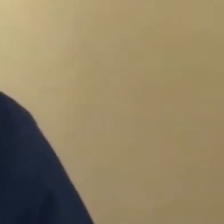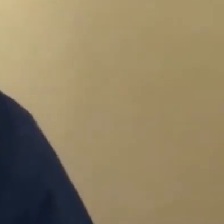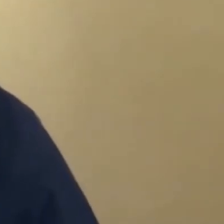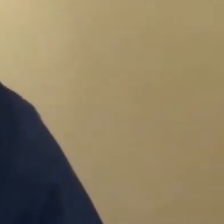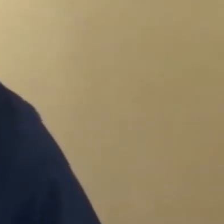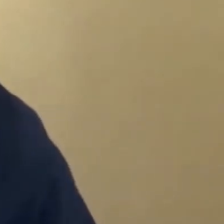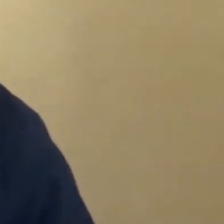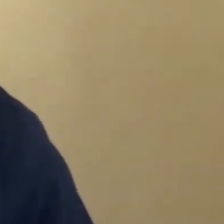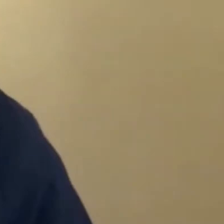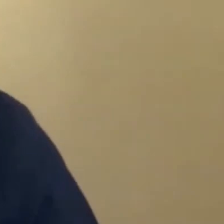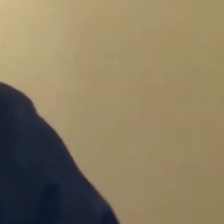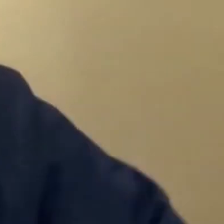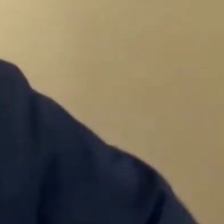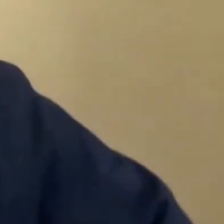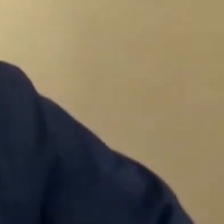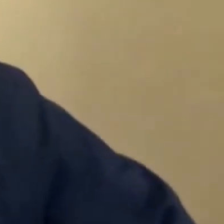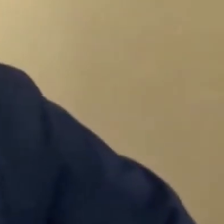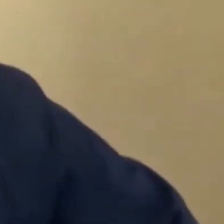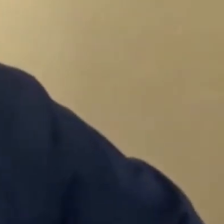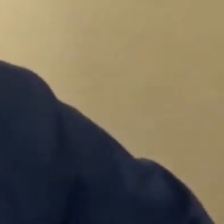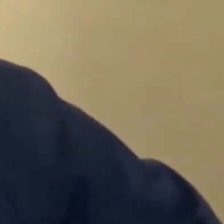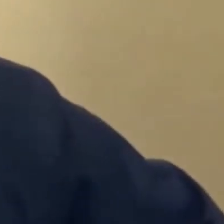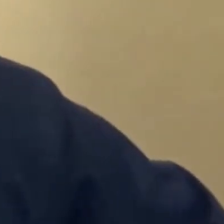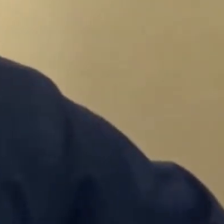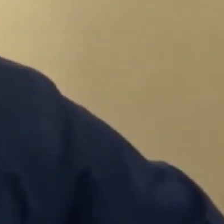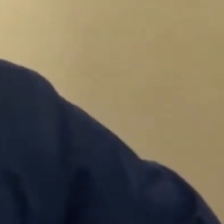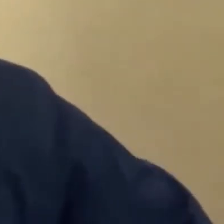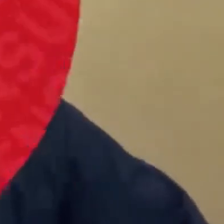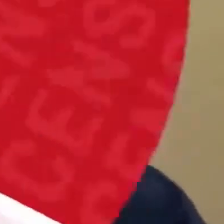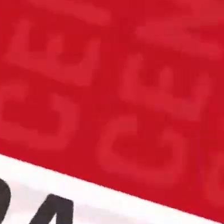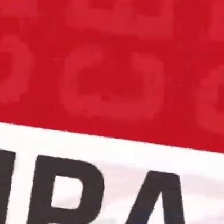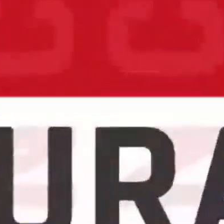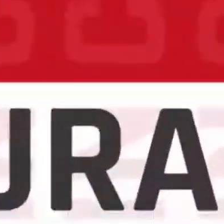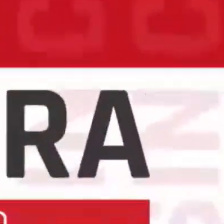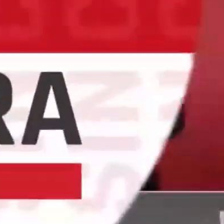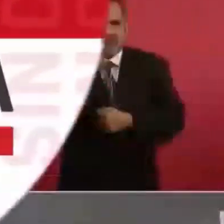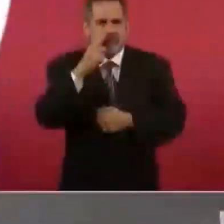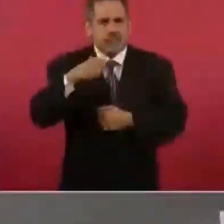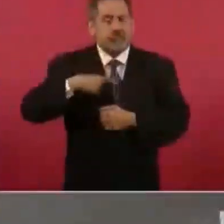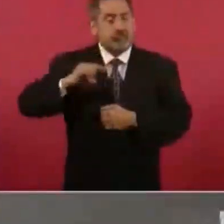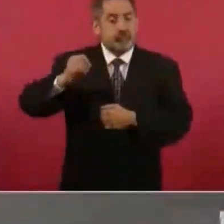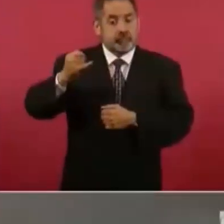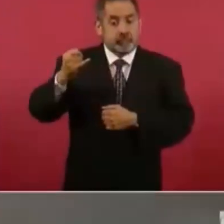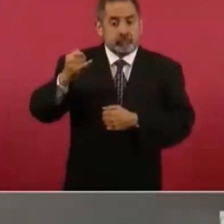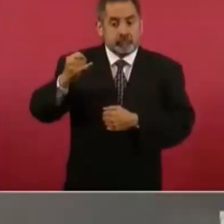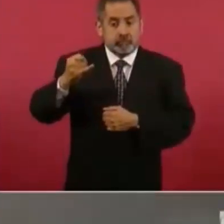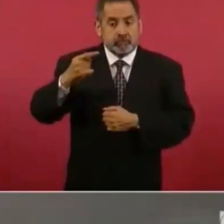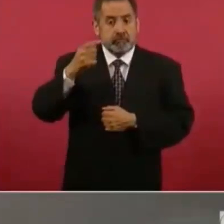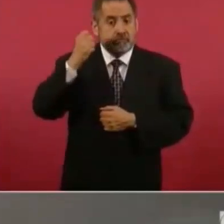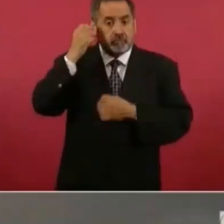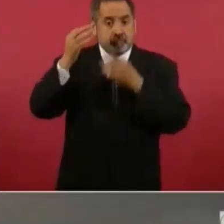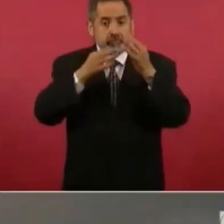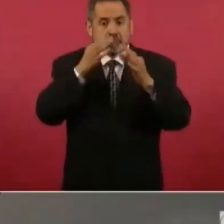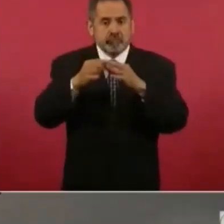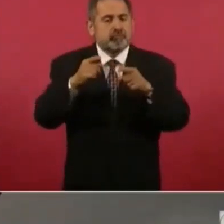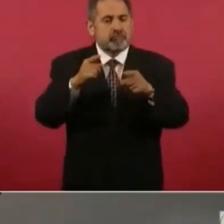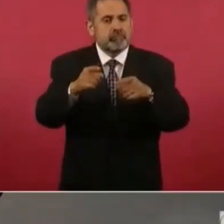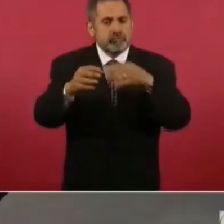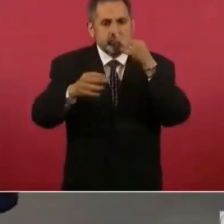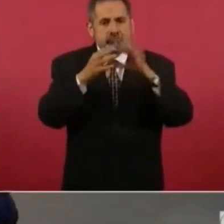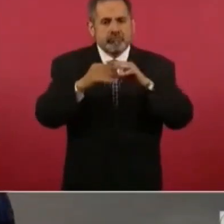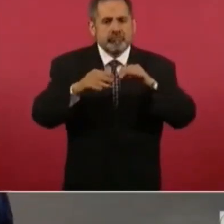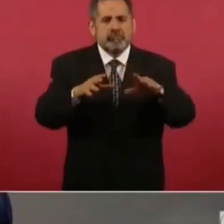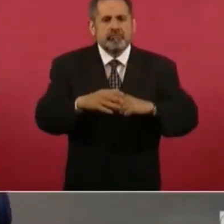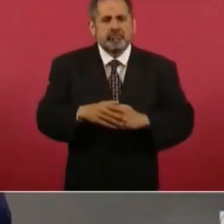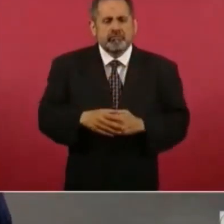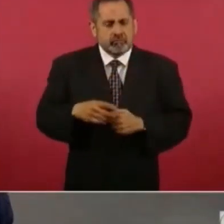de Al Jazeera, y el presidente Andrés Manuel López Obrador ahí en Palacio Nacional. Cuando en la mañanera mismo, sí, ¿no?, vieron los